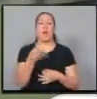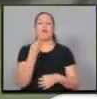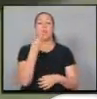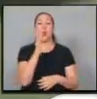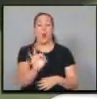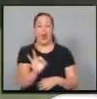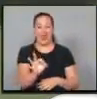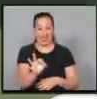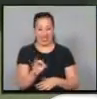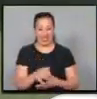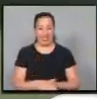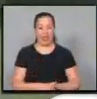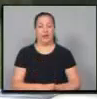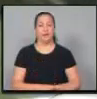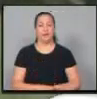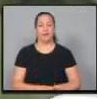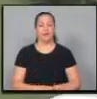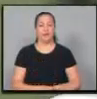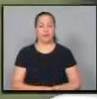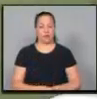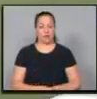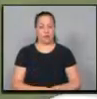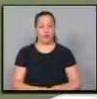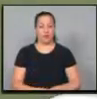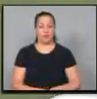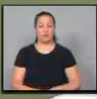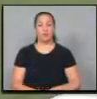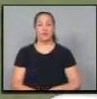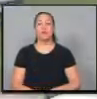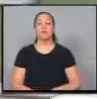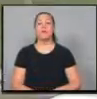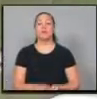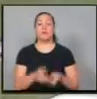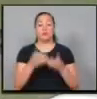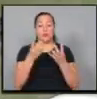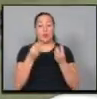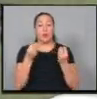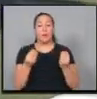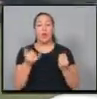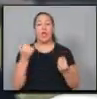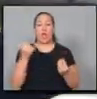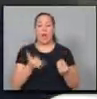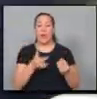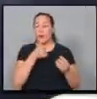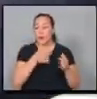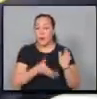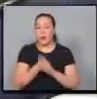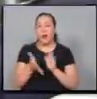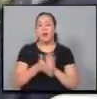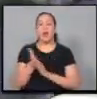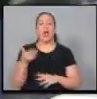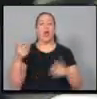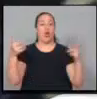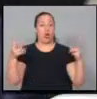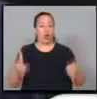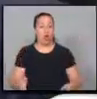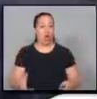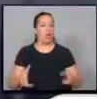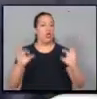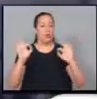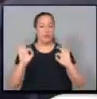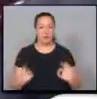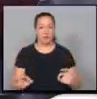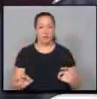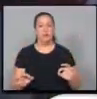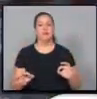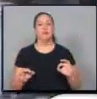para que se ubiquen. Y están efectivamente aquí apostados porque existe una amenaza latente de un corte total sobre